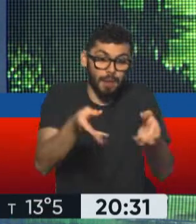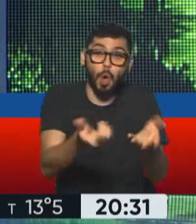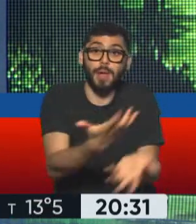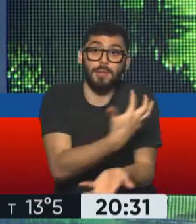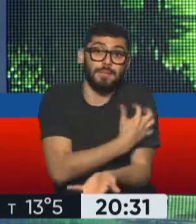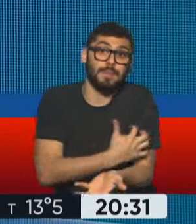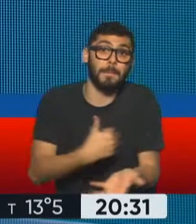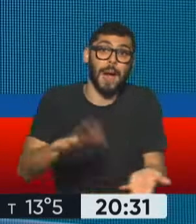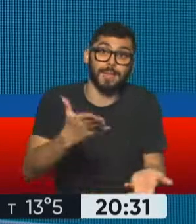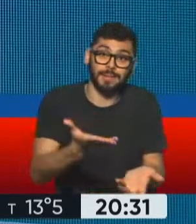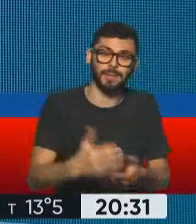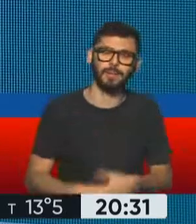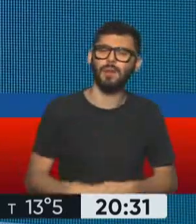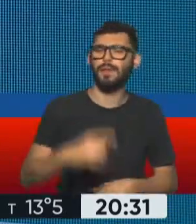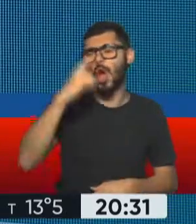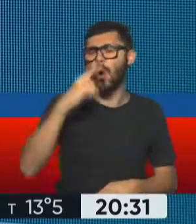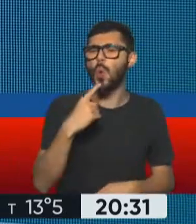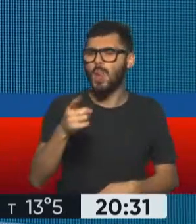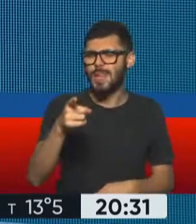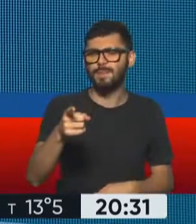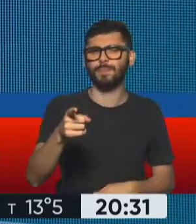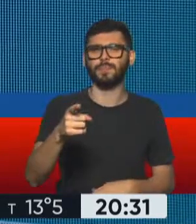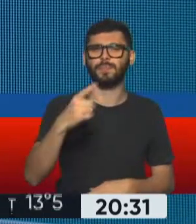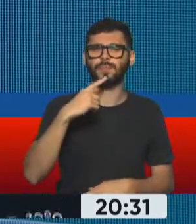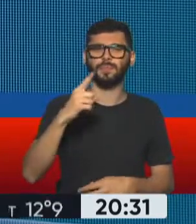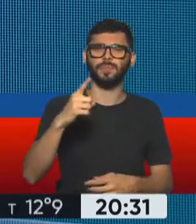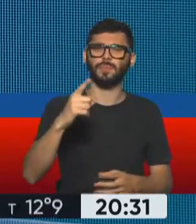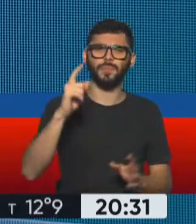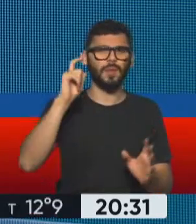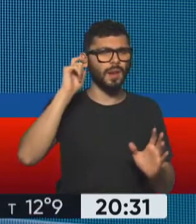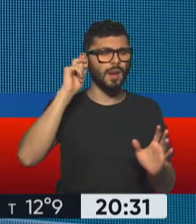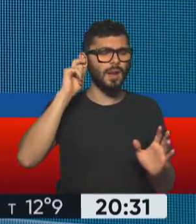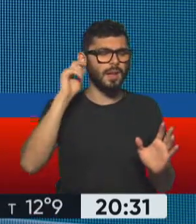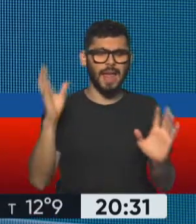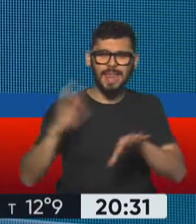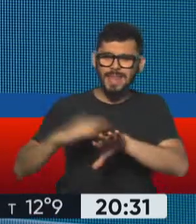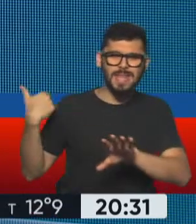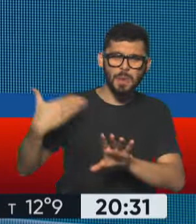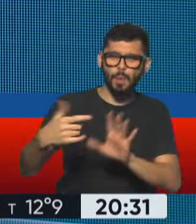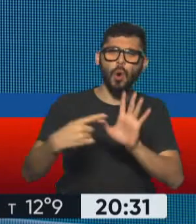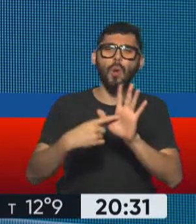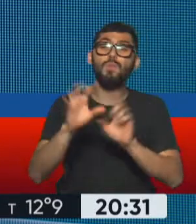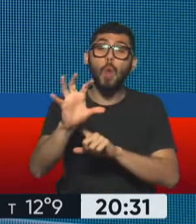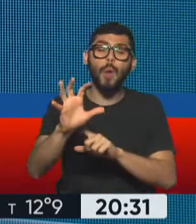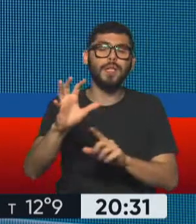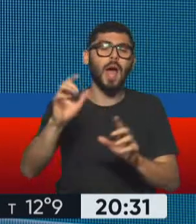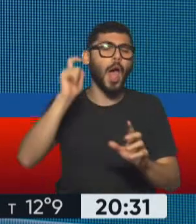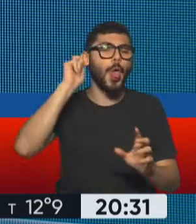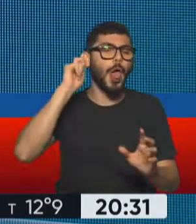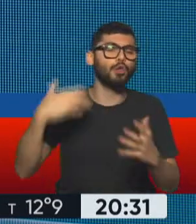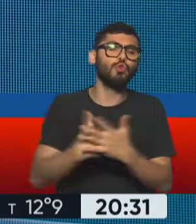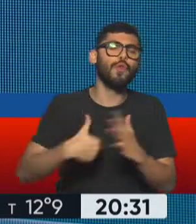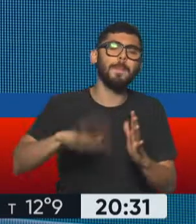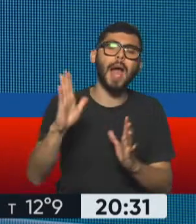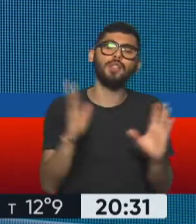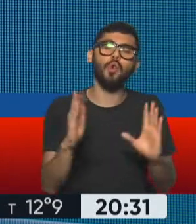vulnerable. Decinos la última. ¿Qué franja etaria sufrió más todo este tiempo en Provincia de Buenos Aires? ¿La de los jóvenes? Hasta